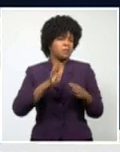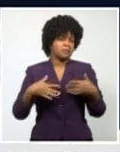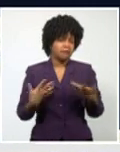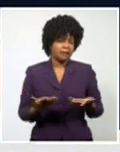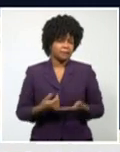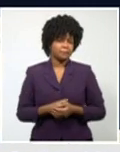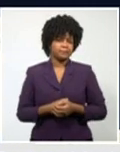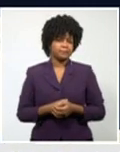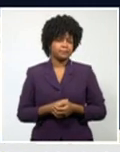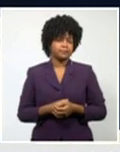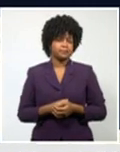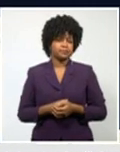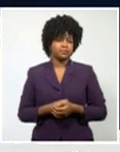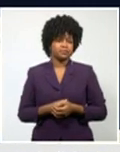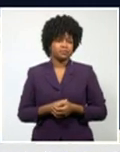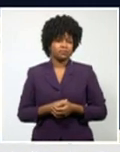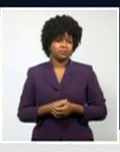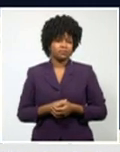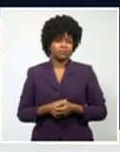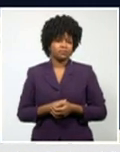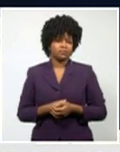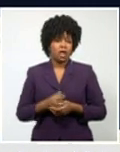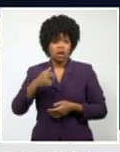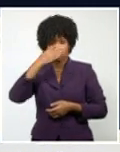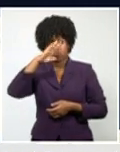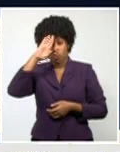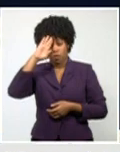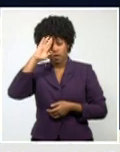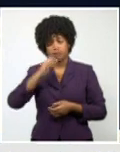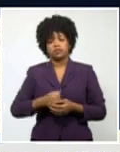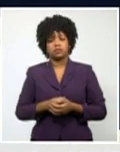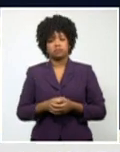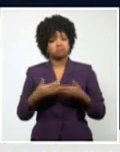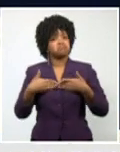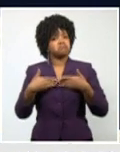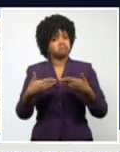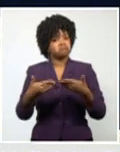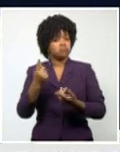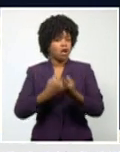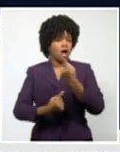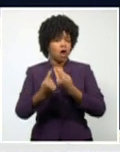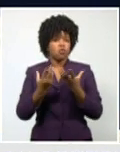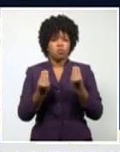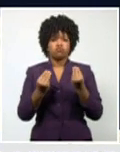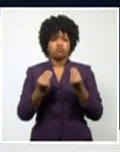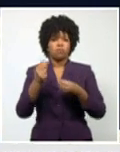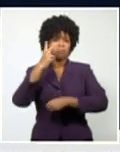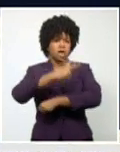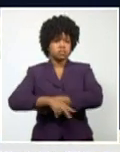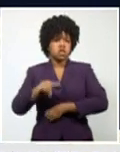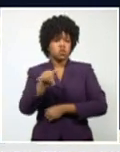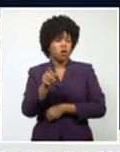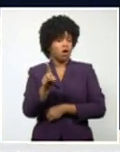la disponibilidad que tenemos en Cuba, que es algo que no lo tienen muchos países, pero que